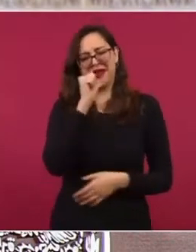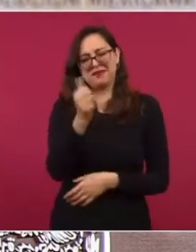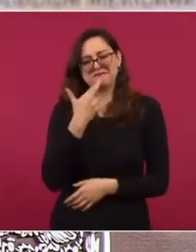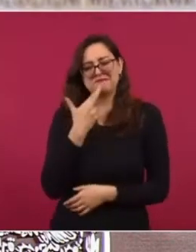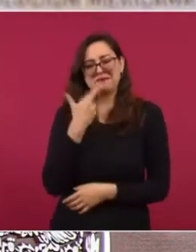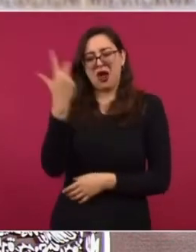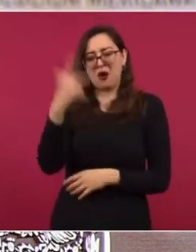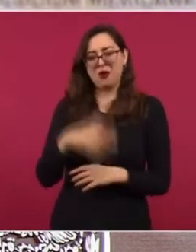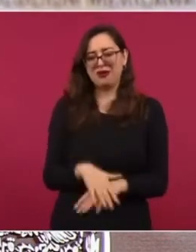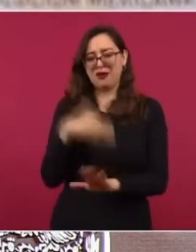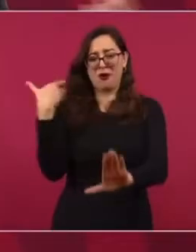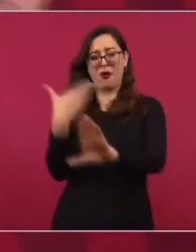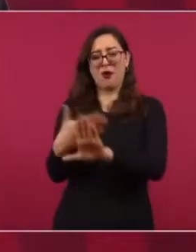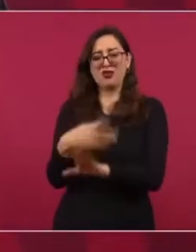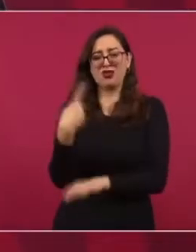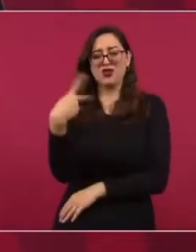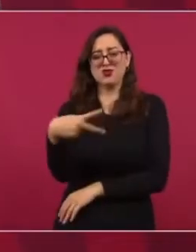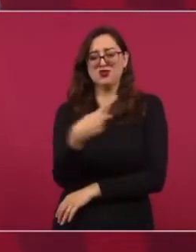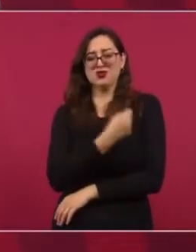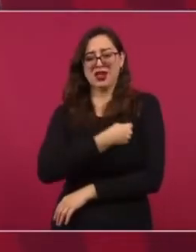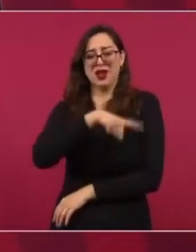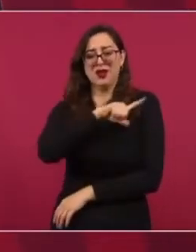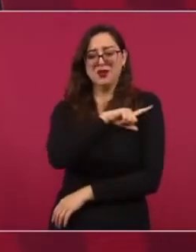porque no es buena para la salud.